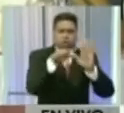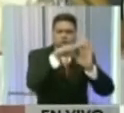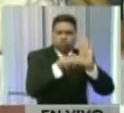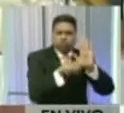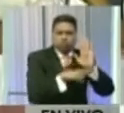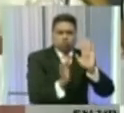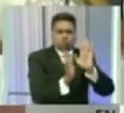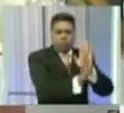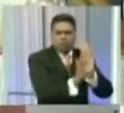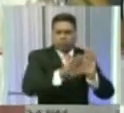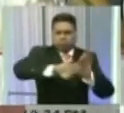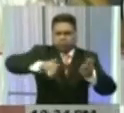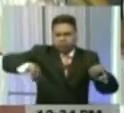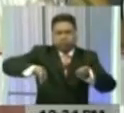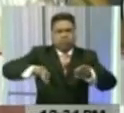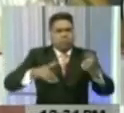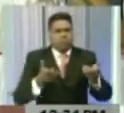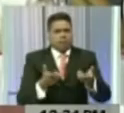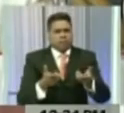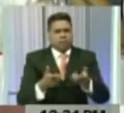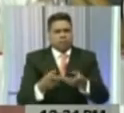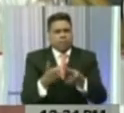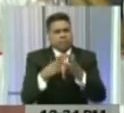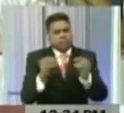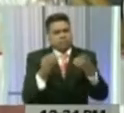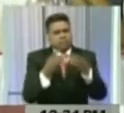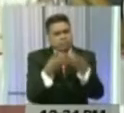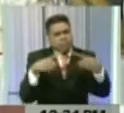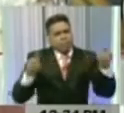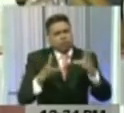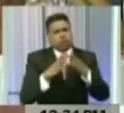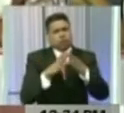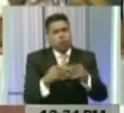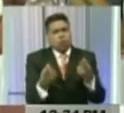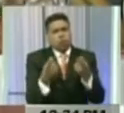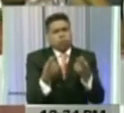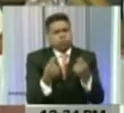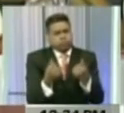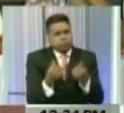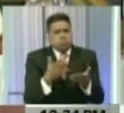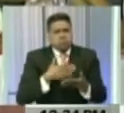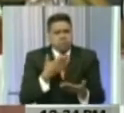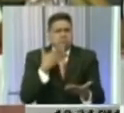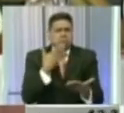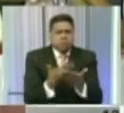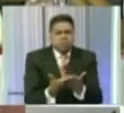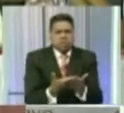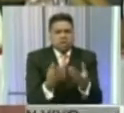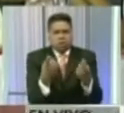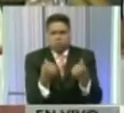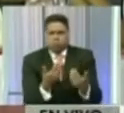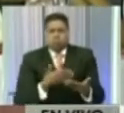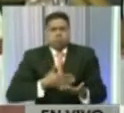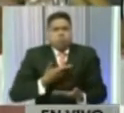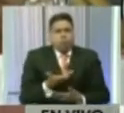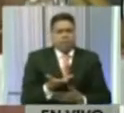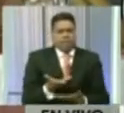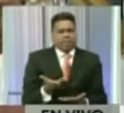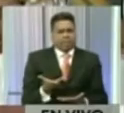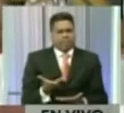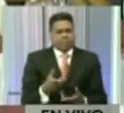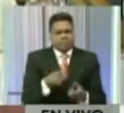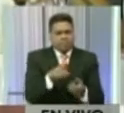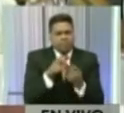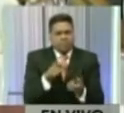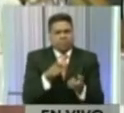igualar, para democratizar el crédito, para que la gente entre, pueda acceder y pueda